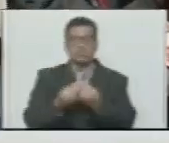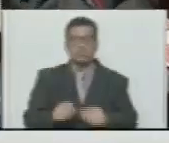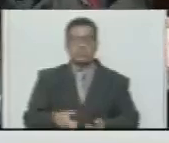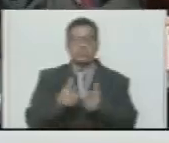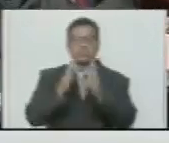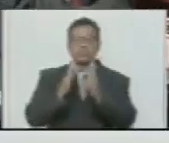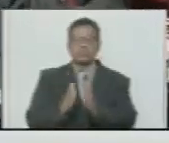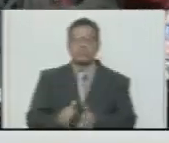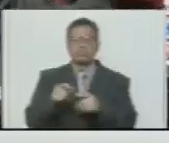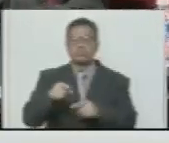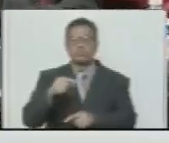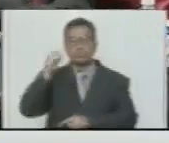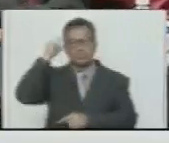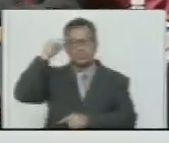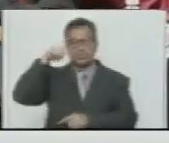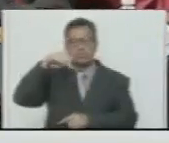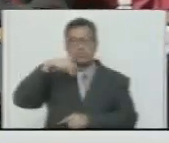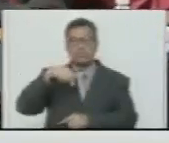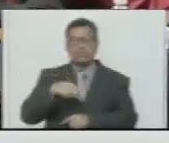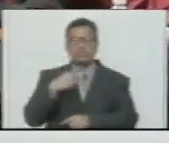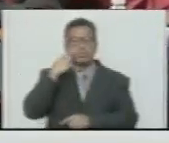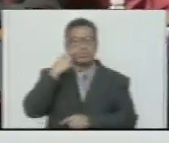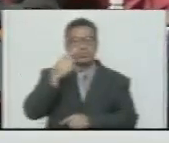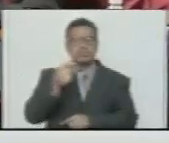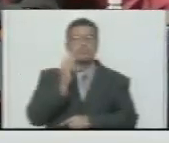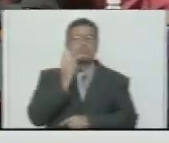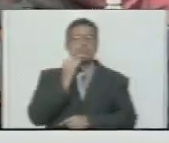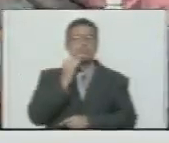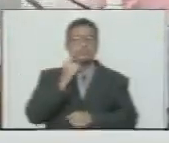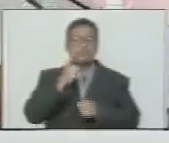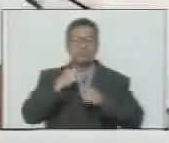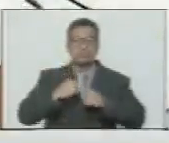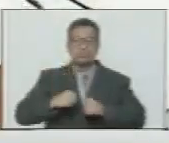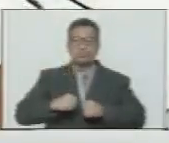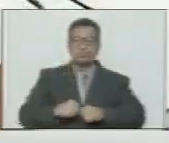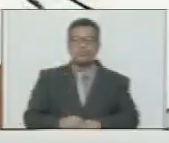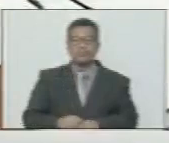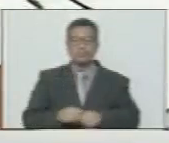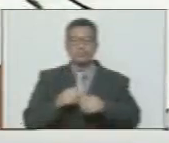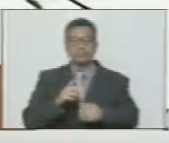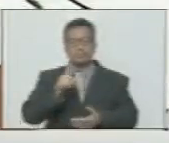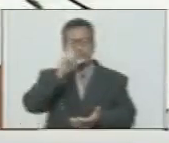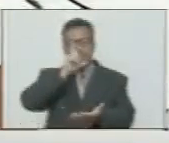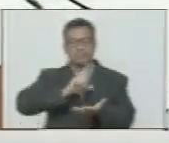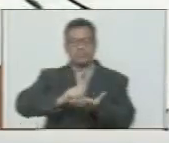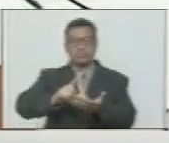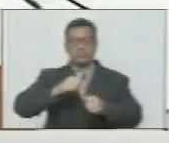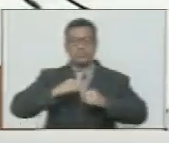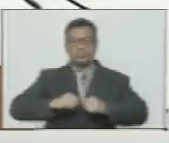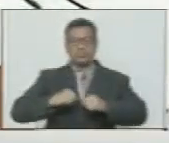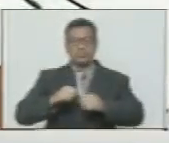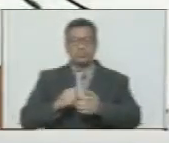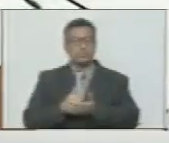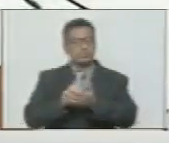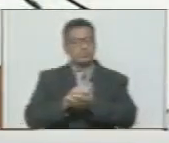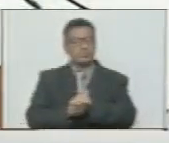acompañándolo, autoridades, quienes hoy vemos como un ejemplo firme de la lealtad,